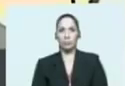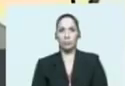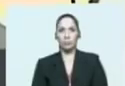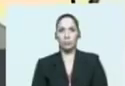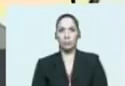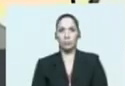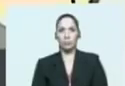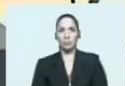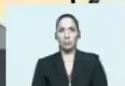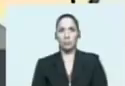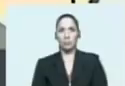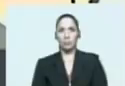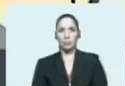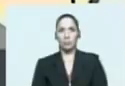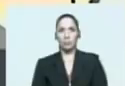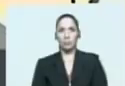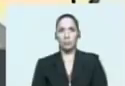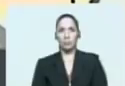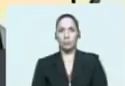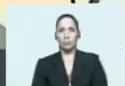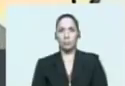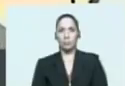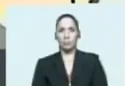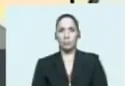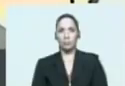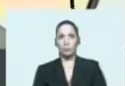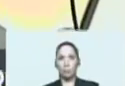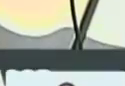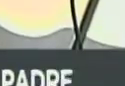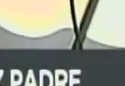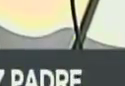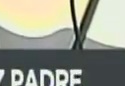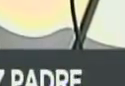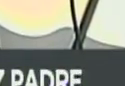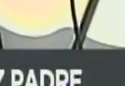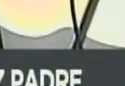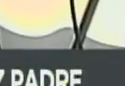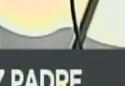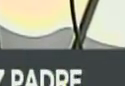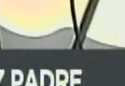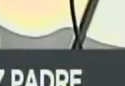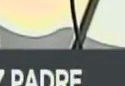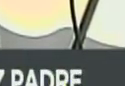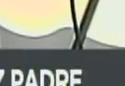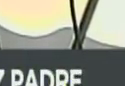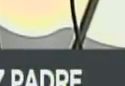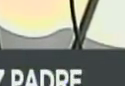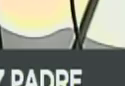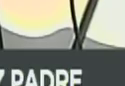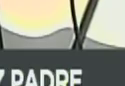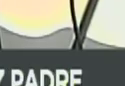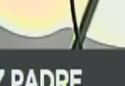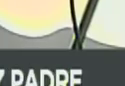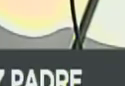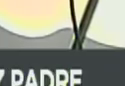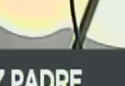dicen que cuatro canallas dicen que cuatro asesinos